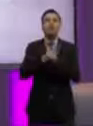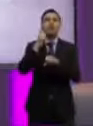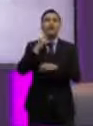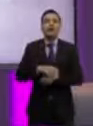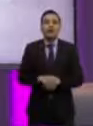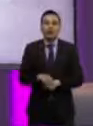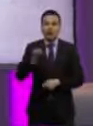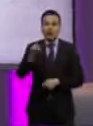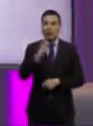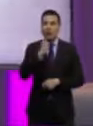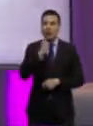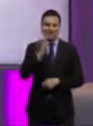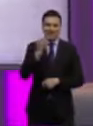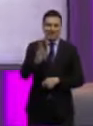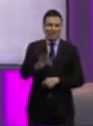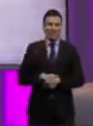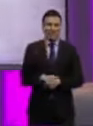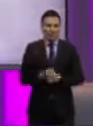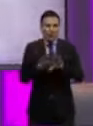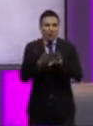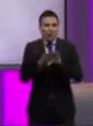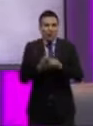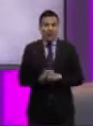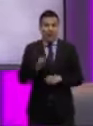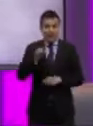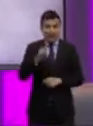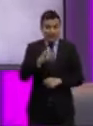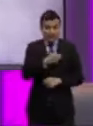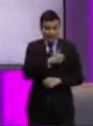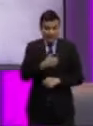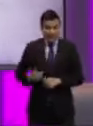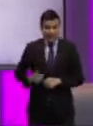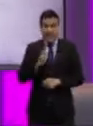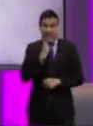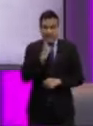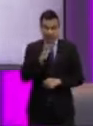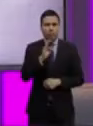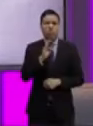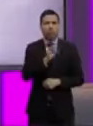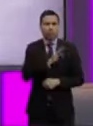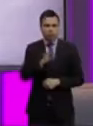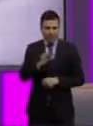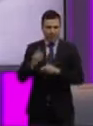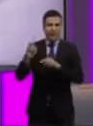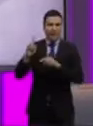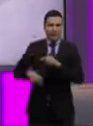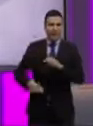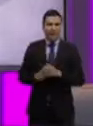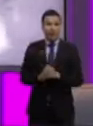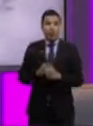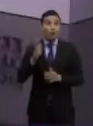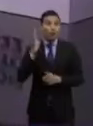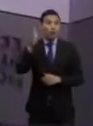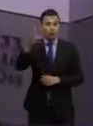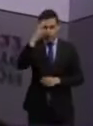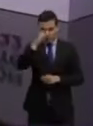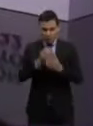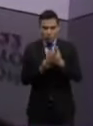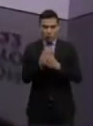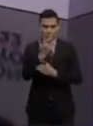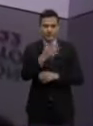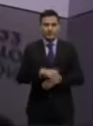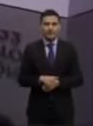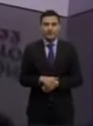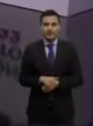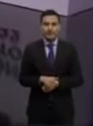está reprobado y que los mexicanos tenemos una oportunidad de quitarlo para que veamos un México nuevo. Gracias.